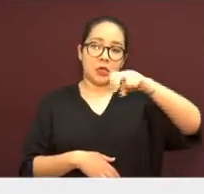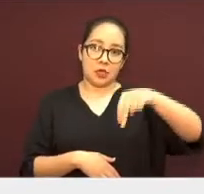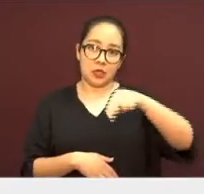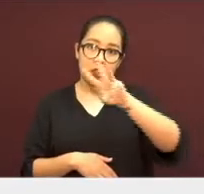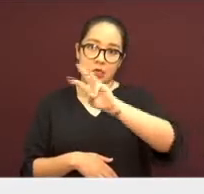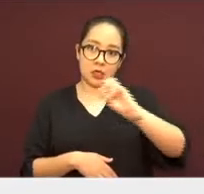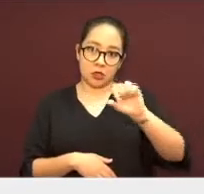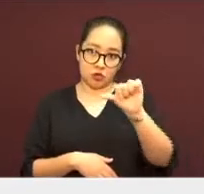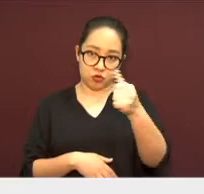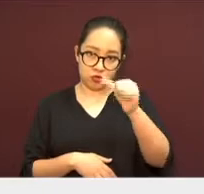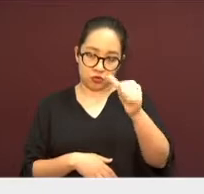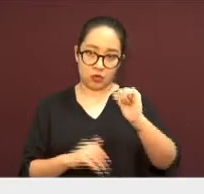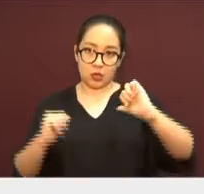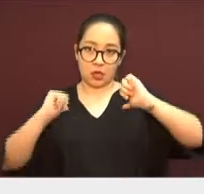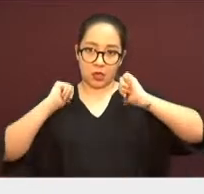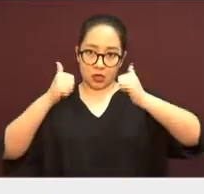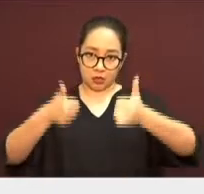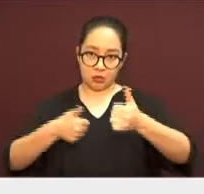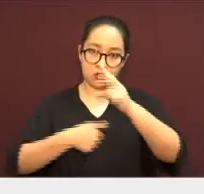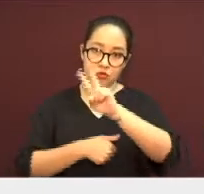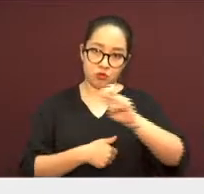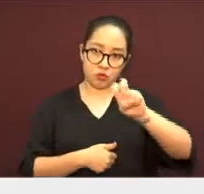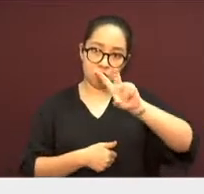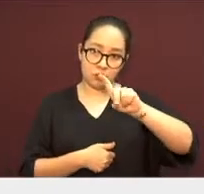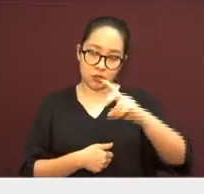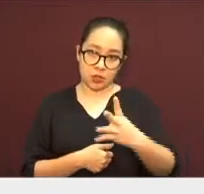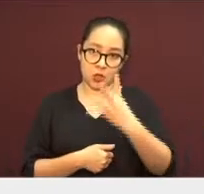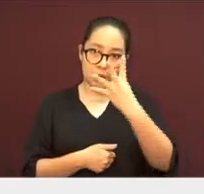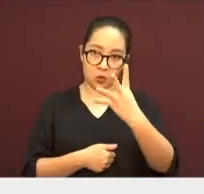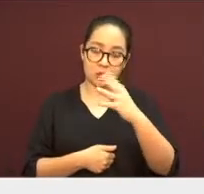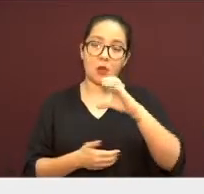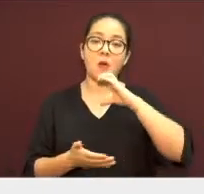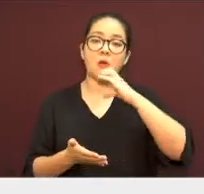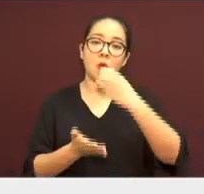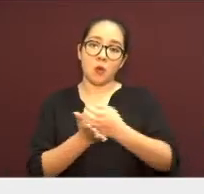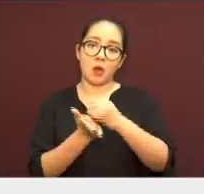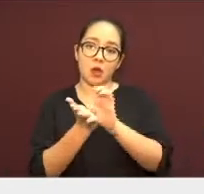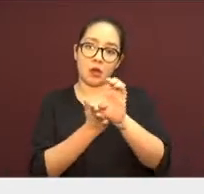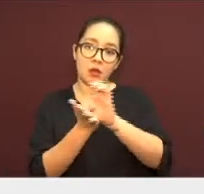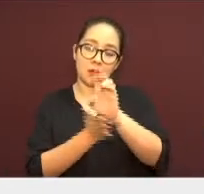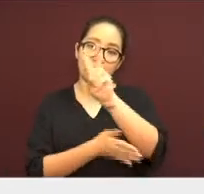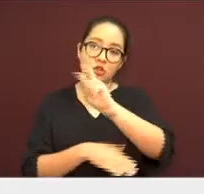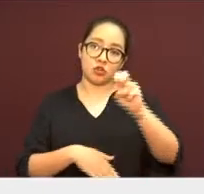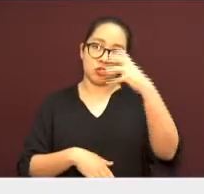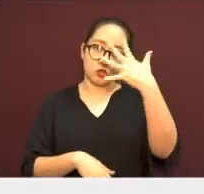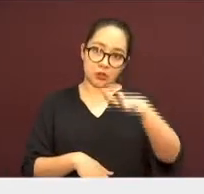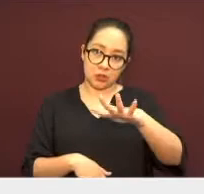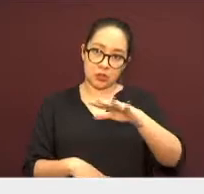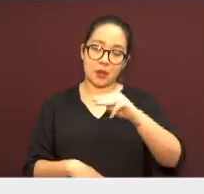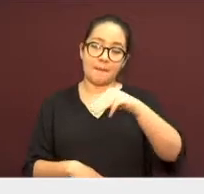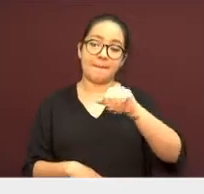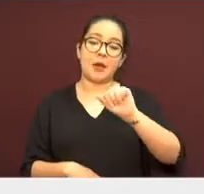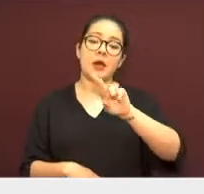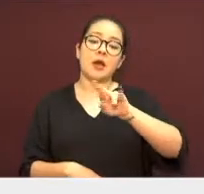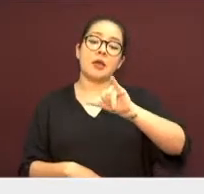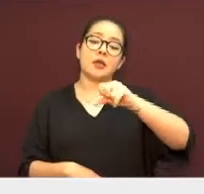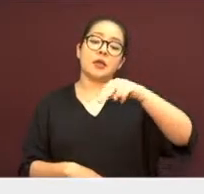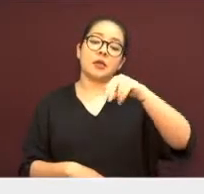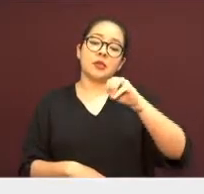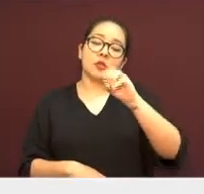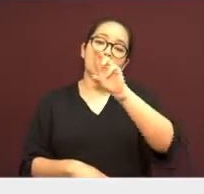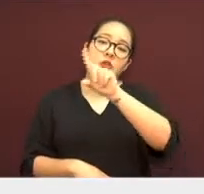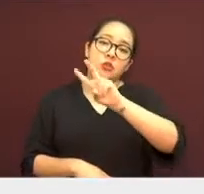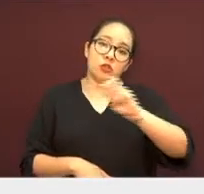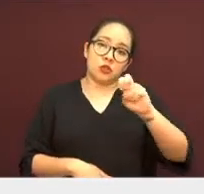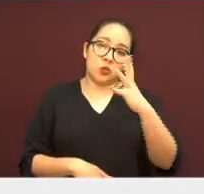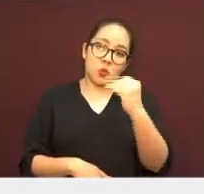alvarado 234 coatepec 210 mariano escobedo 209